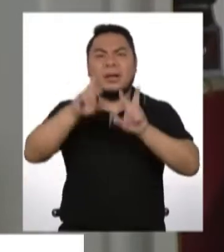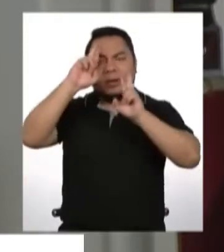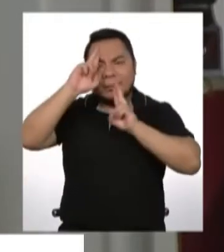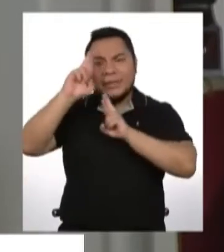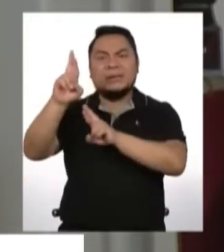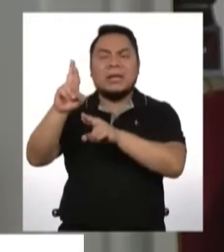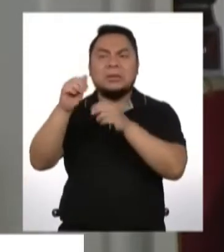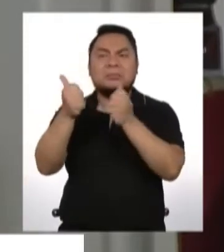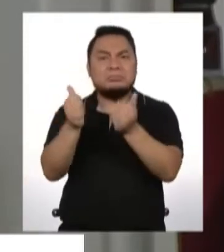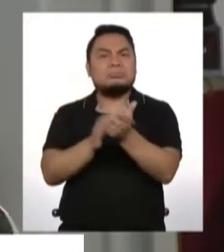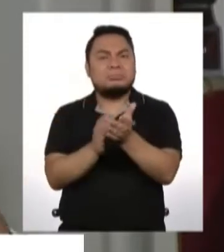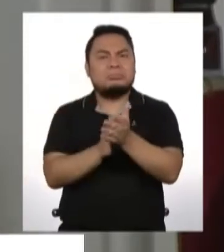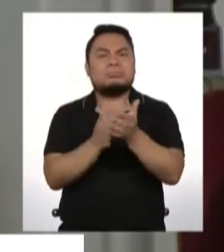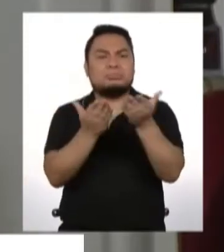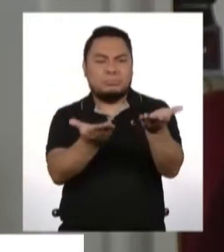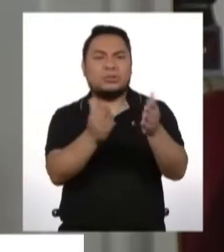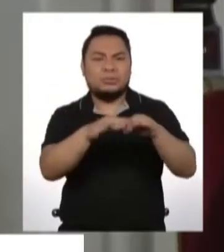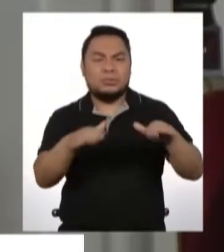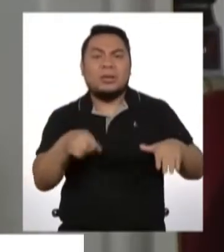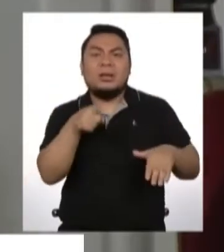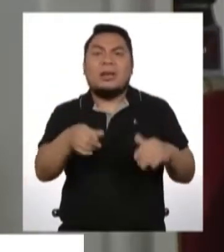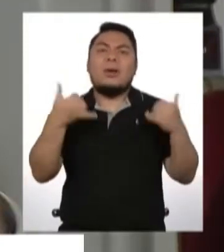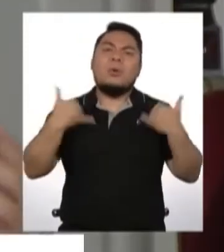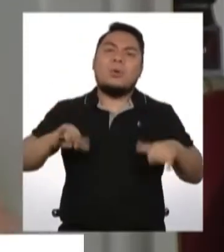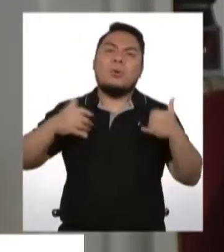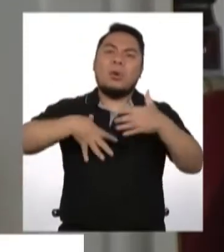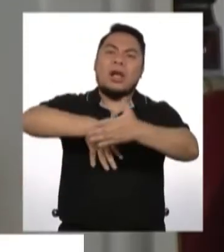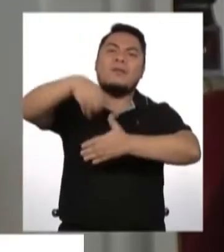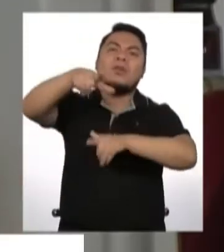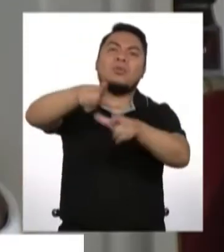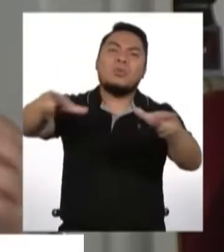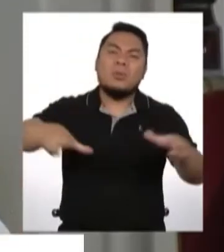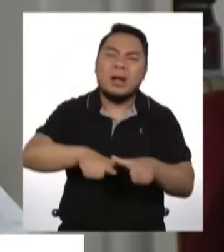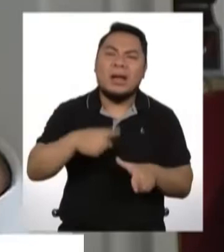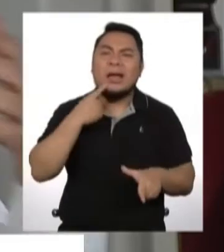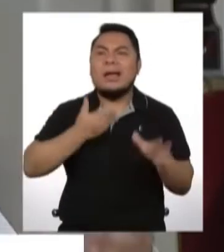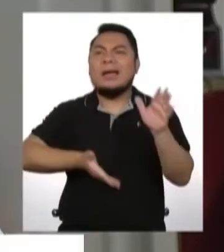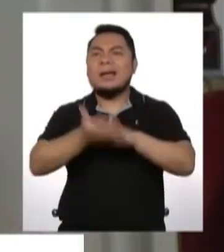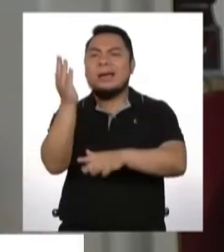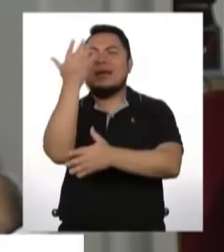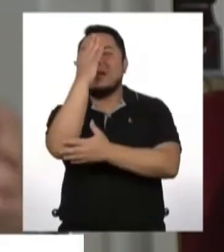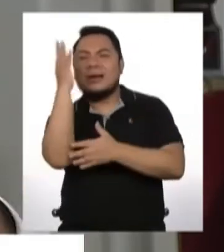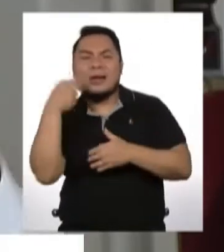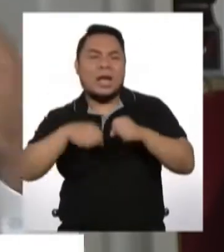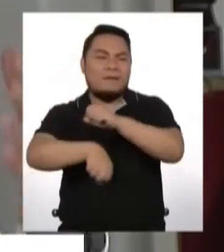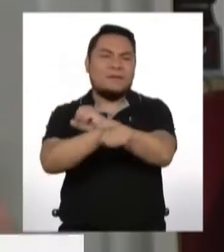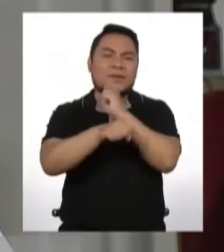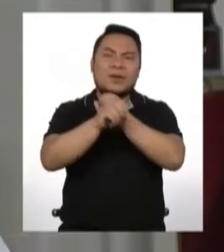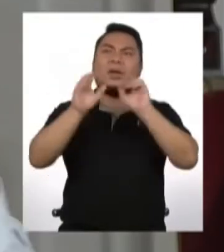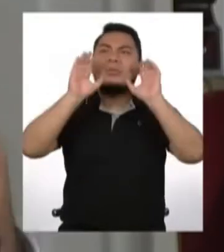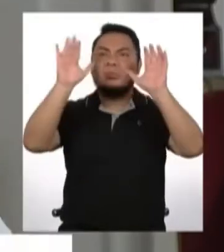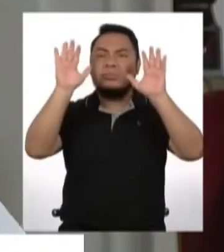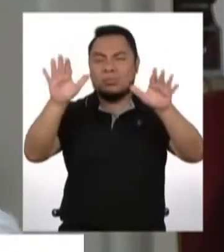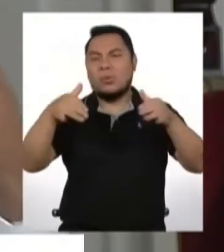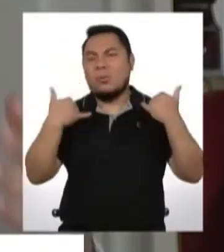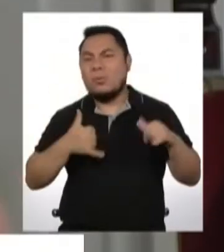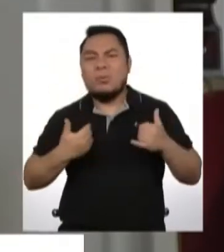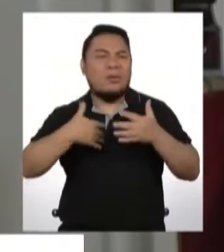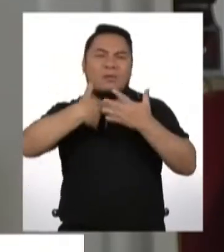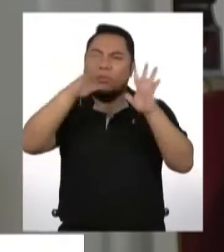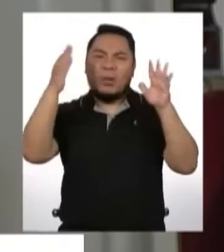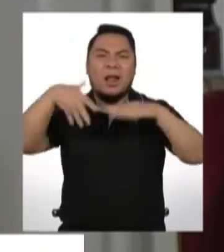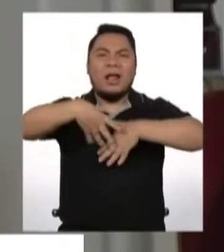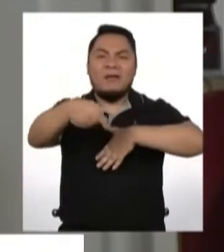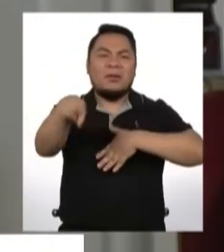confinamiento, han tenido que dejar de jugar en el espacio libre, de salir a jugar al fútbol, al vóley, a lo que